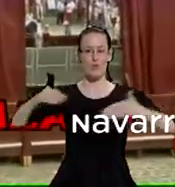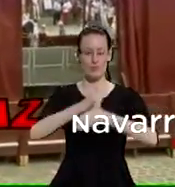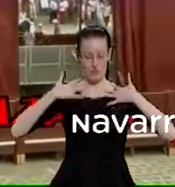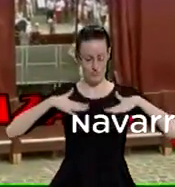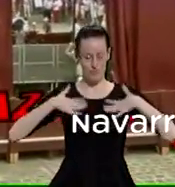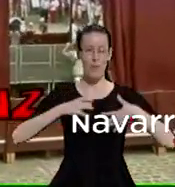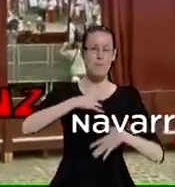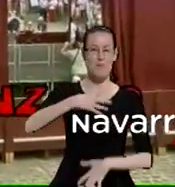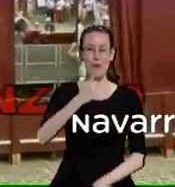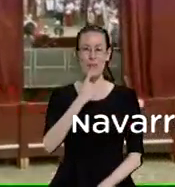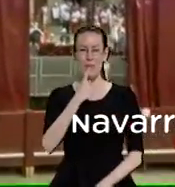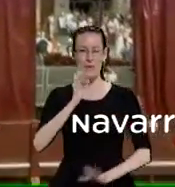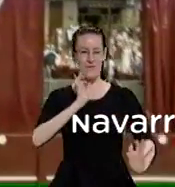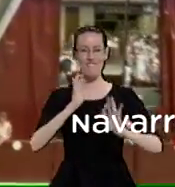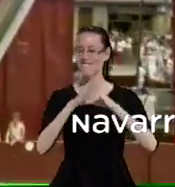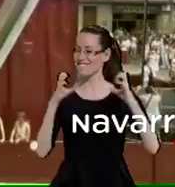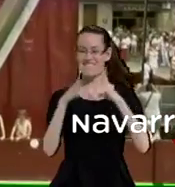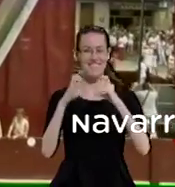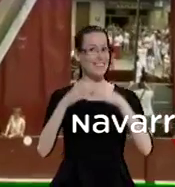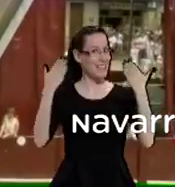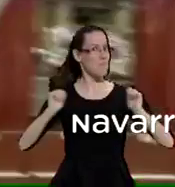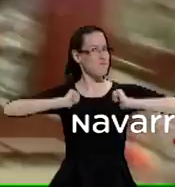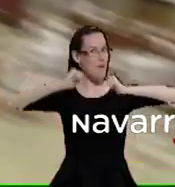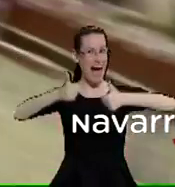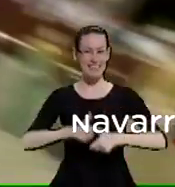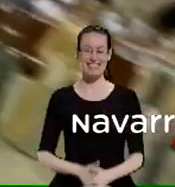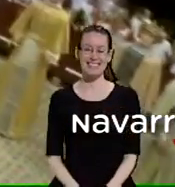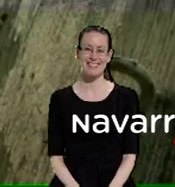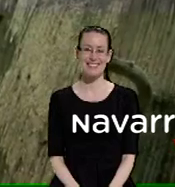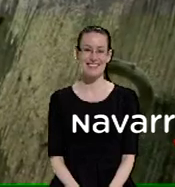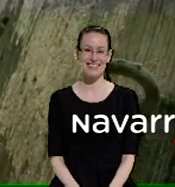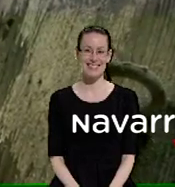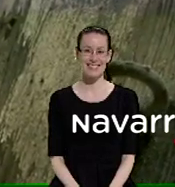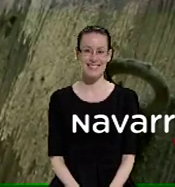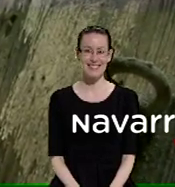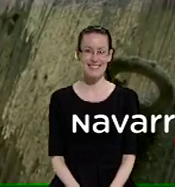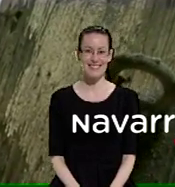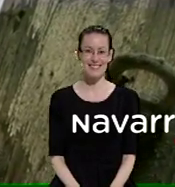rojo, preparados con muchas ganas. Así que, ¡empezamos!